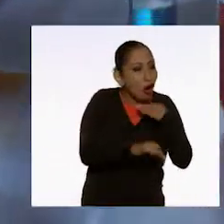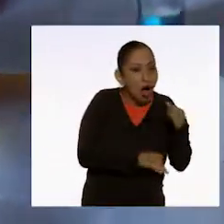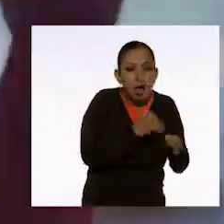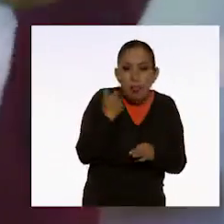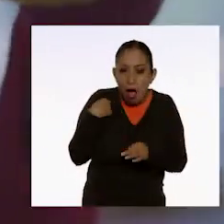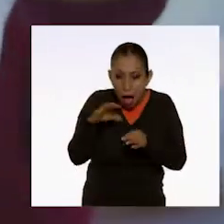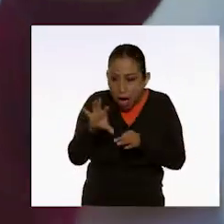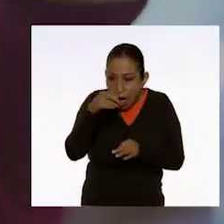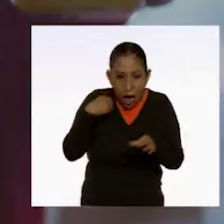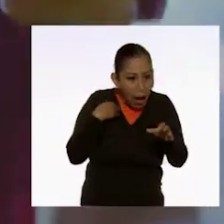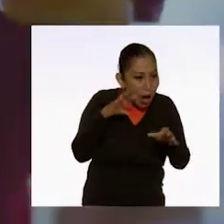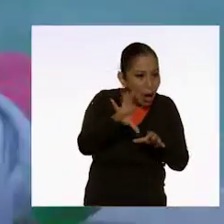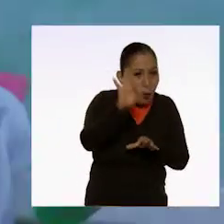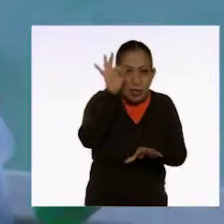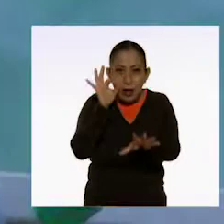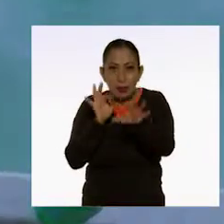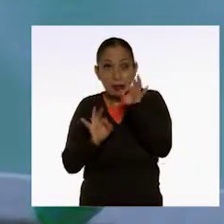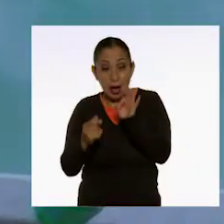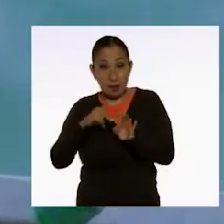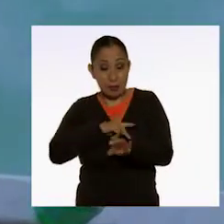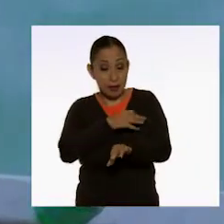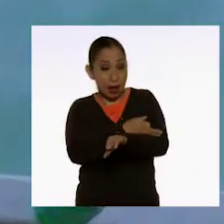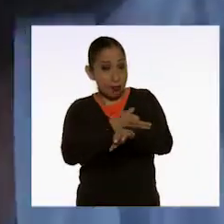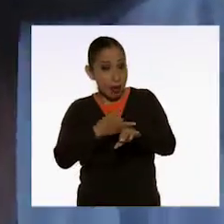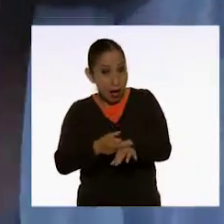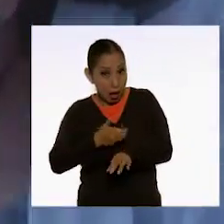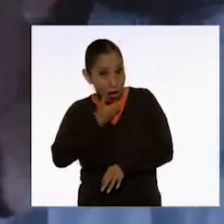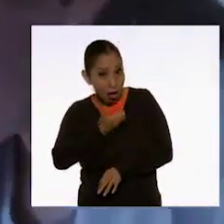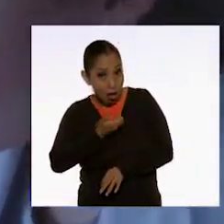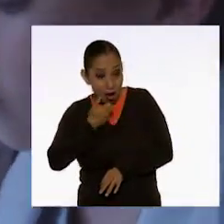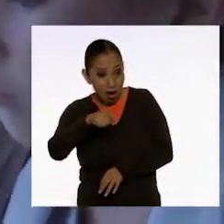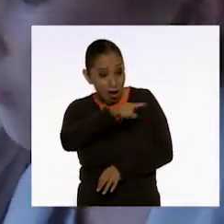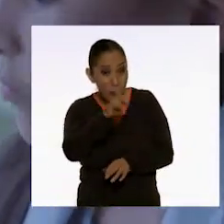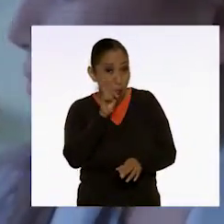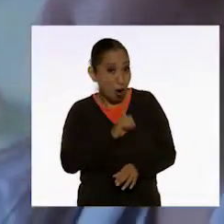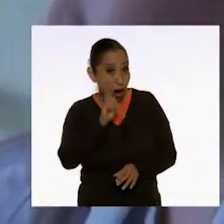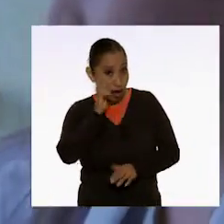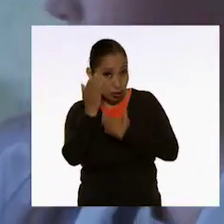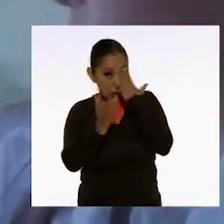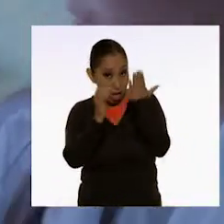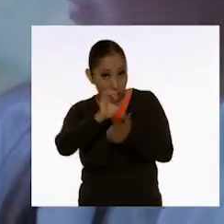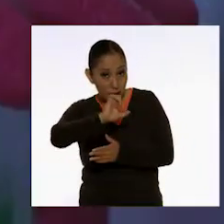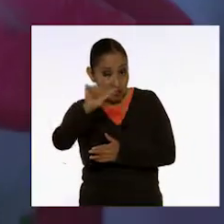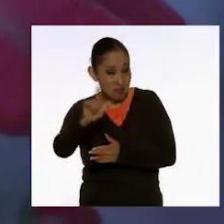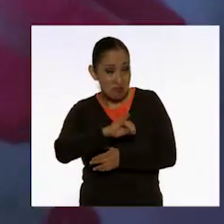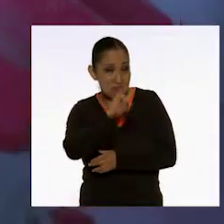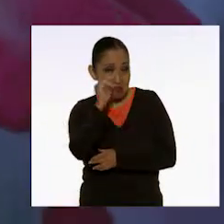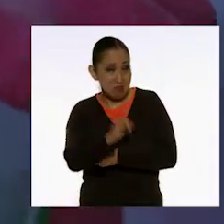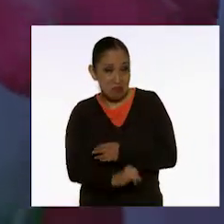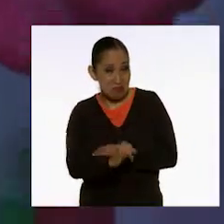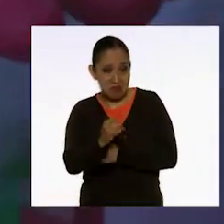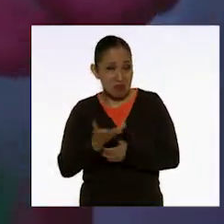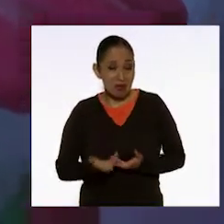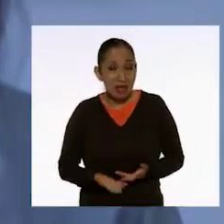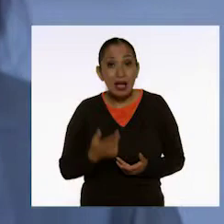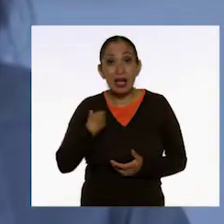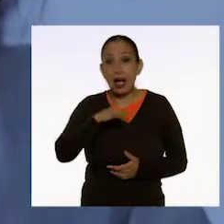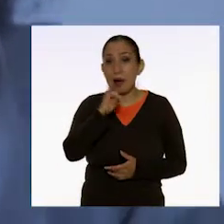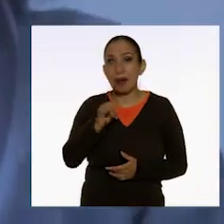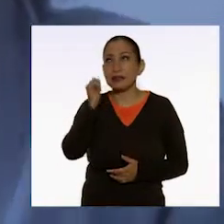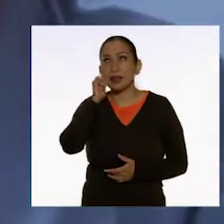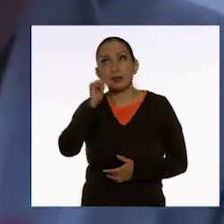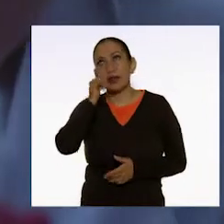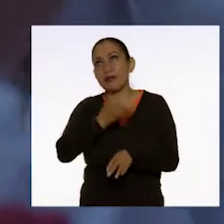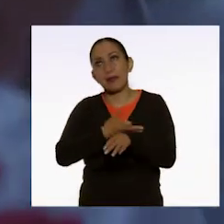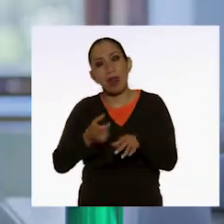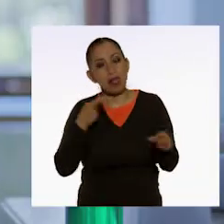que me encontraba a mi paso. En mi familia no era tan común que alguna mujer estudiara profesionalmente alguna ciencia y nunca faltó el